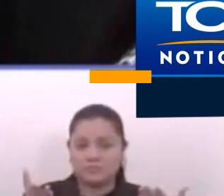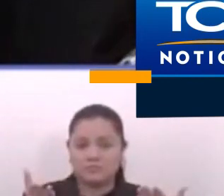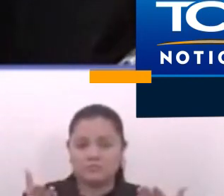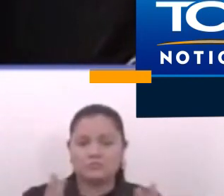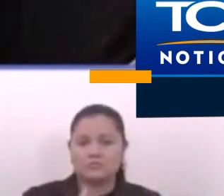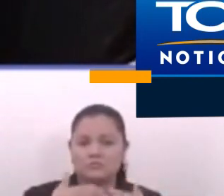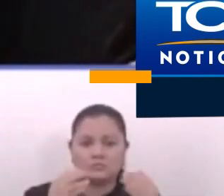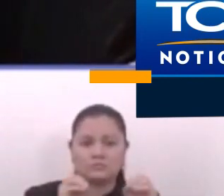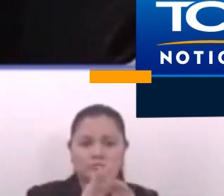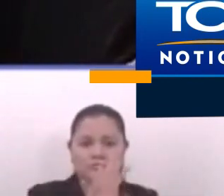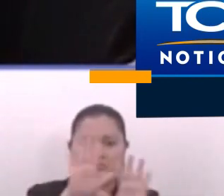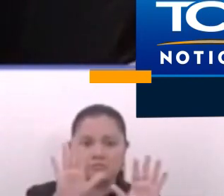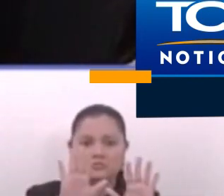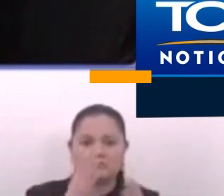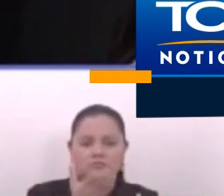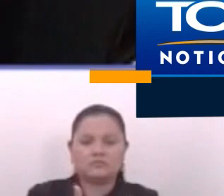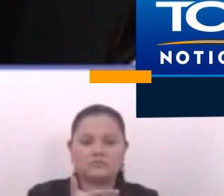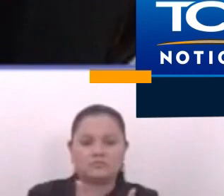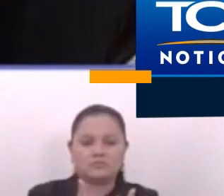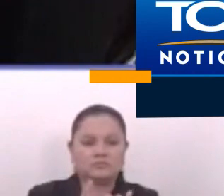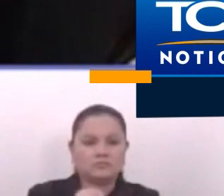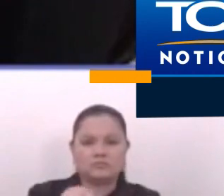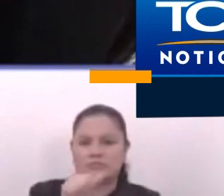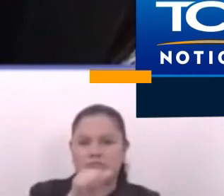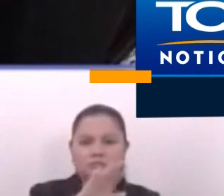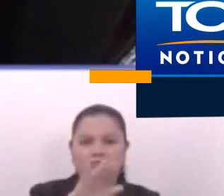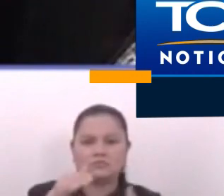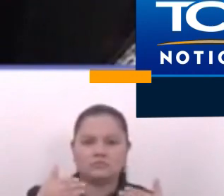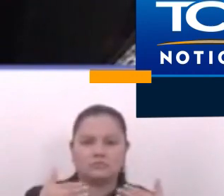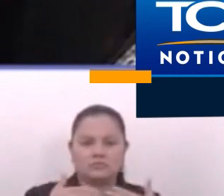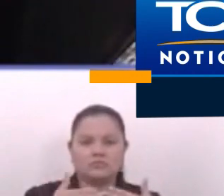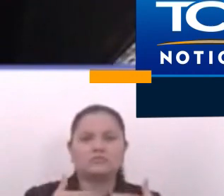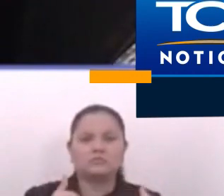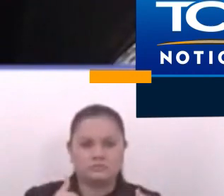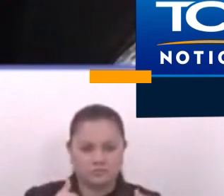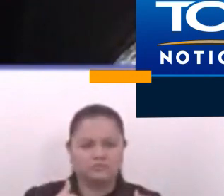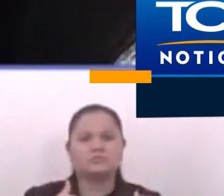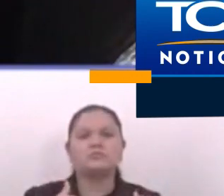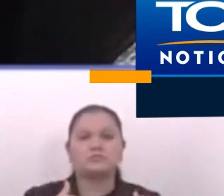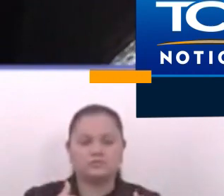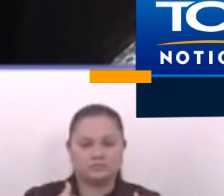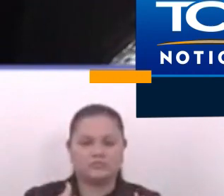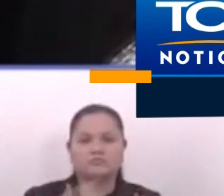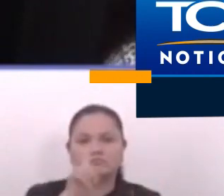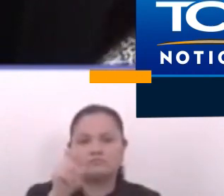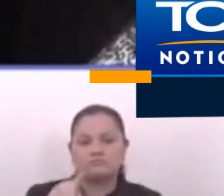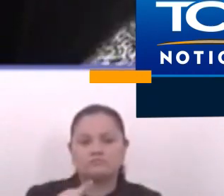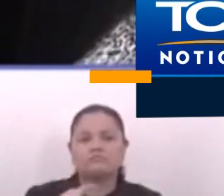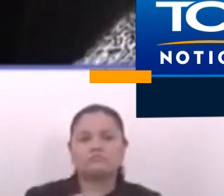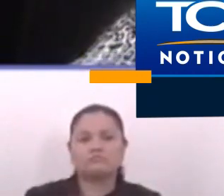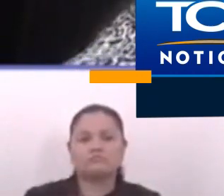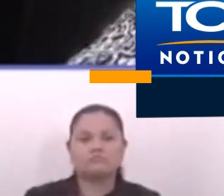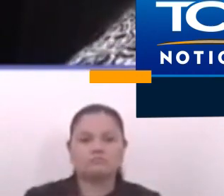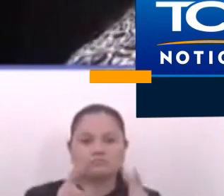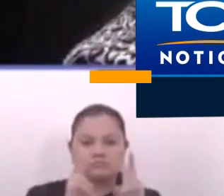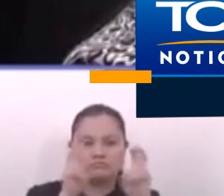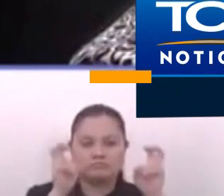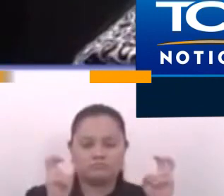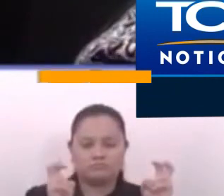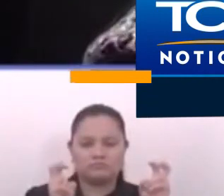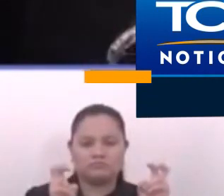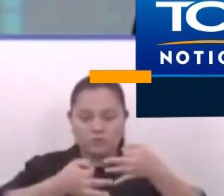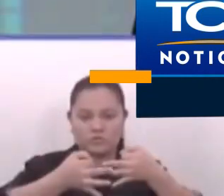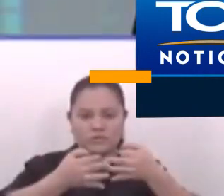obviamente como proponentes de eliminar todo eso que tienen los motivos no el tema igual de las